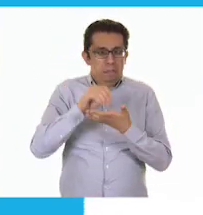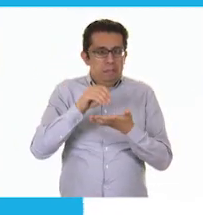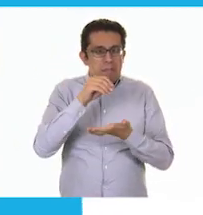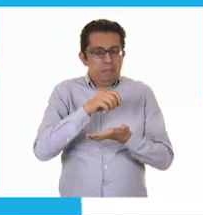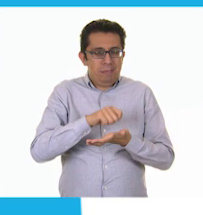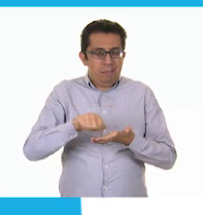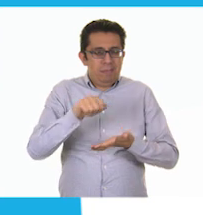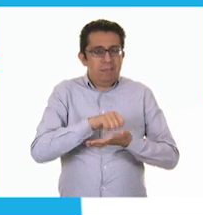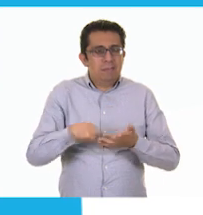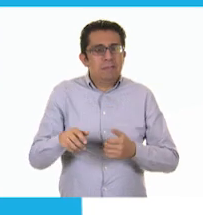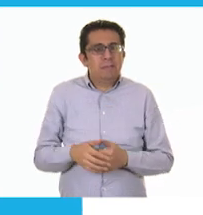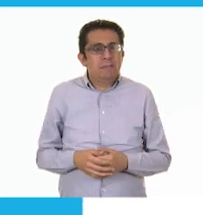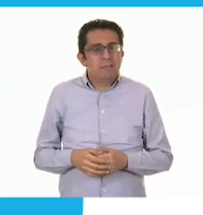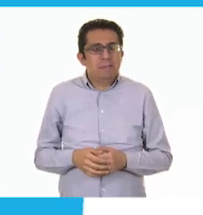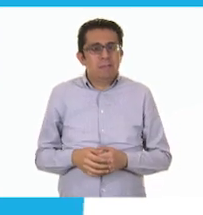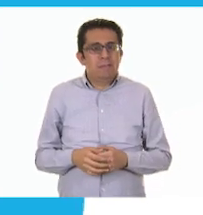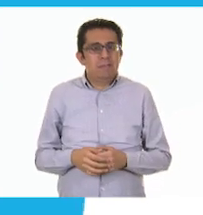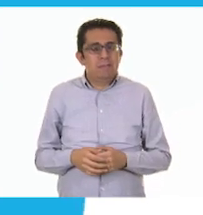5541-720413 con 100 líneas.